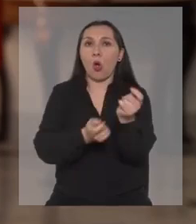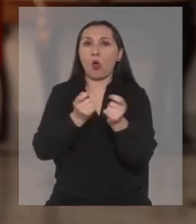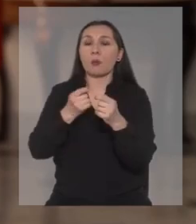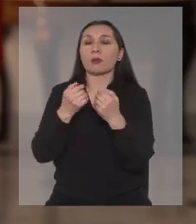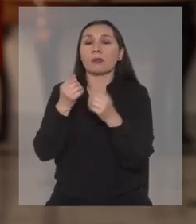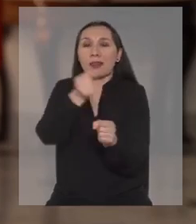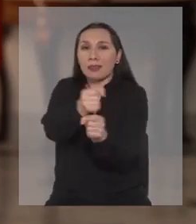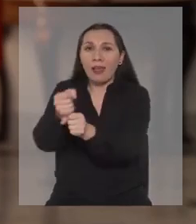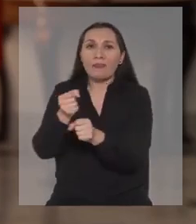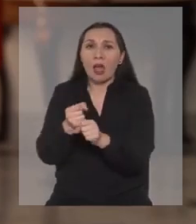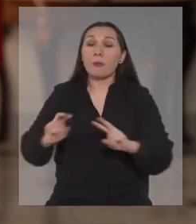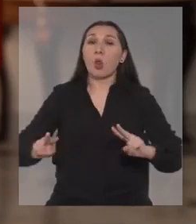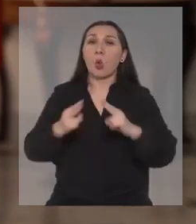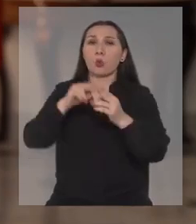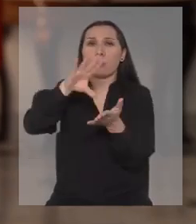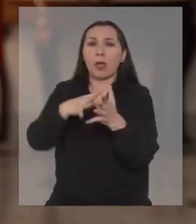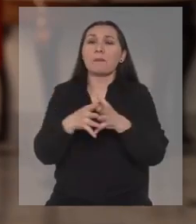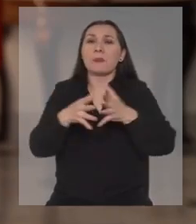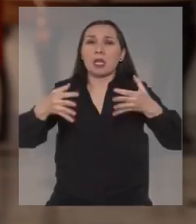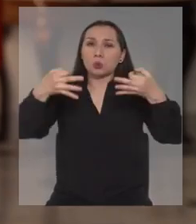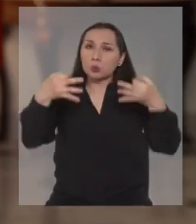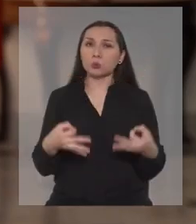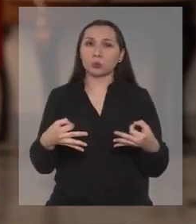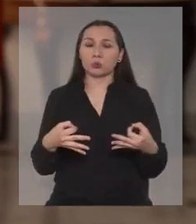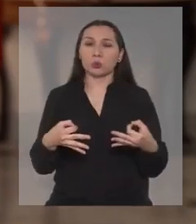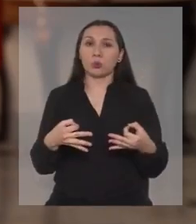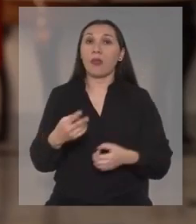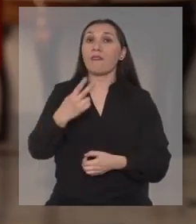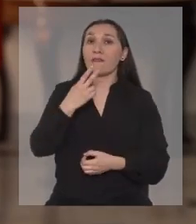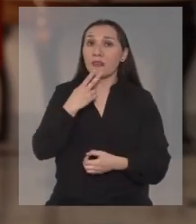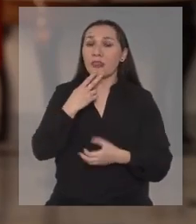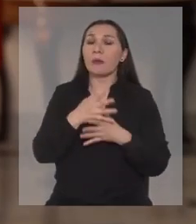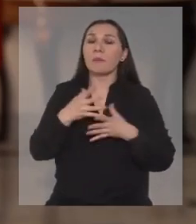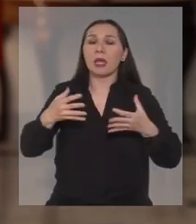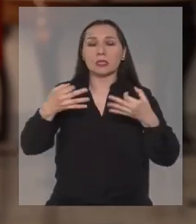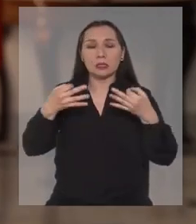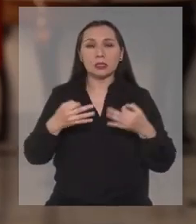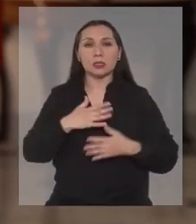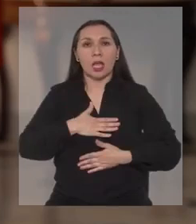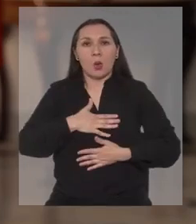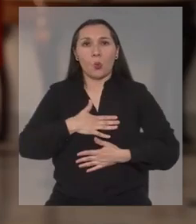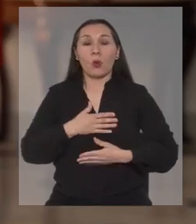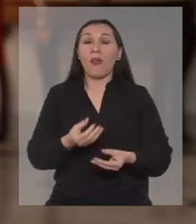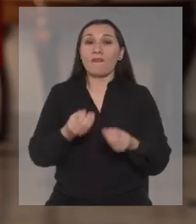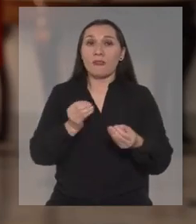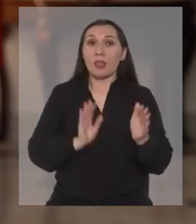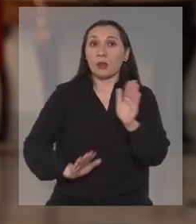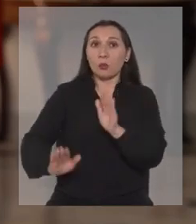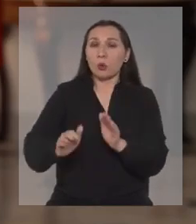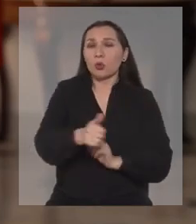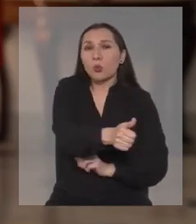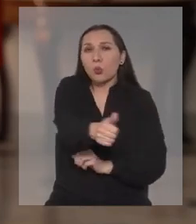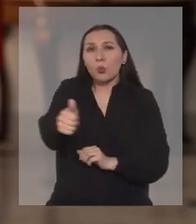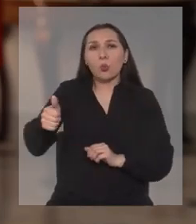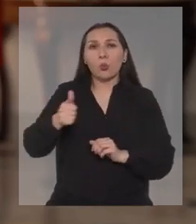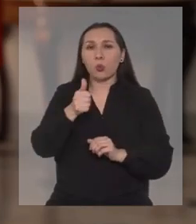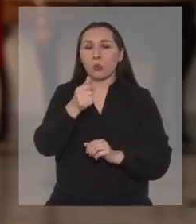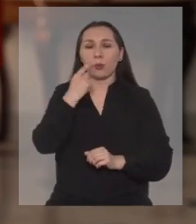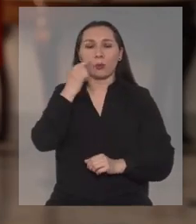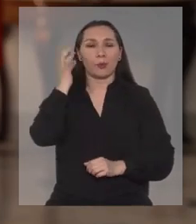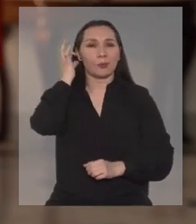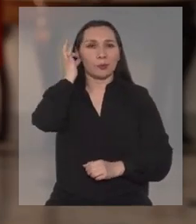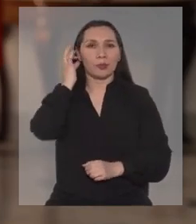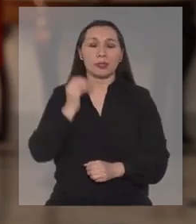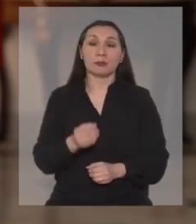económico y el empleo para construir un país más justo donde la vida sea más segura y el bienestar alcance para todas